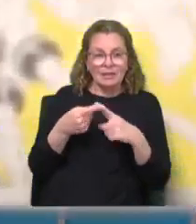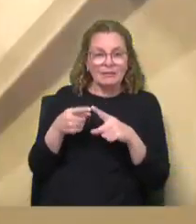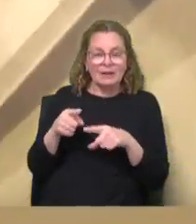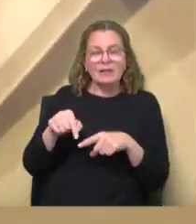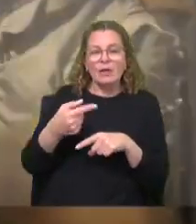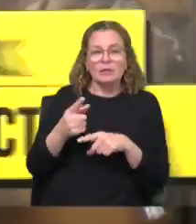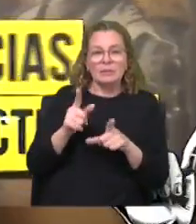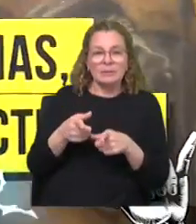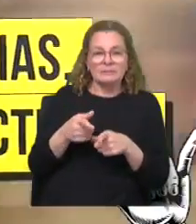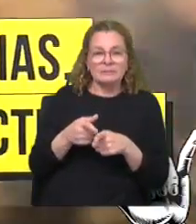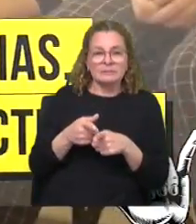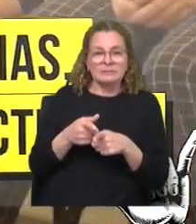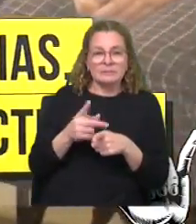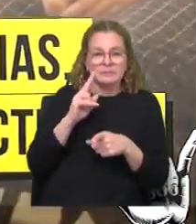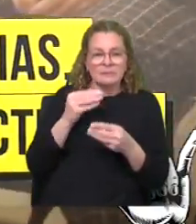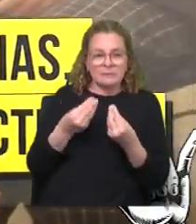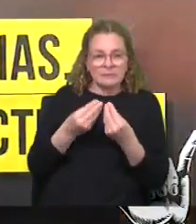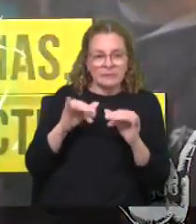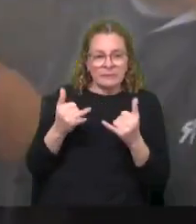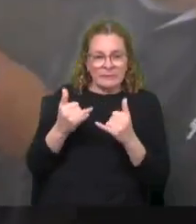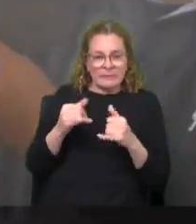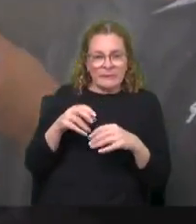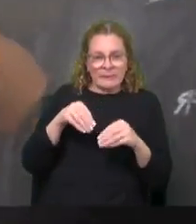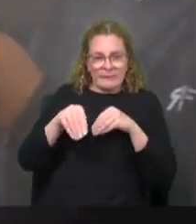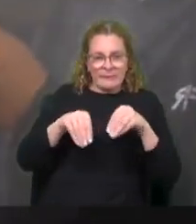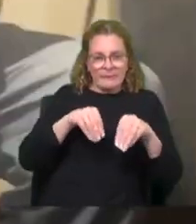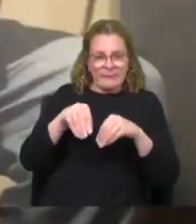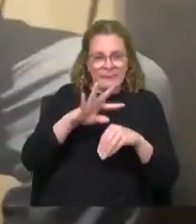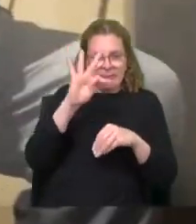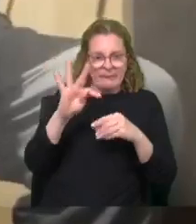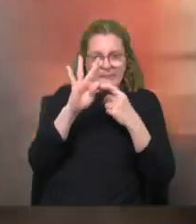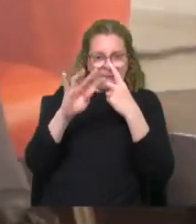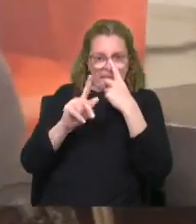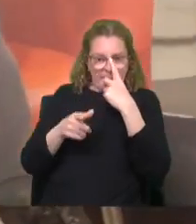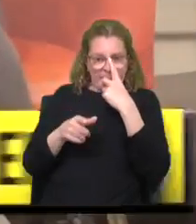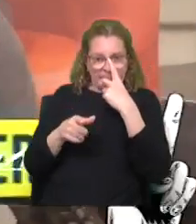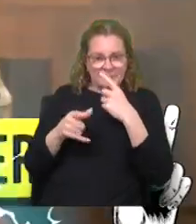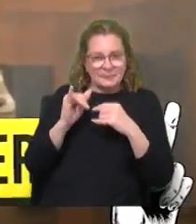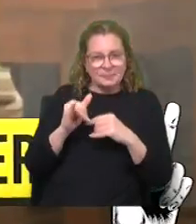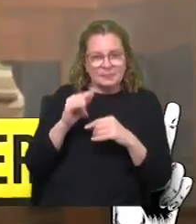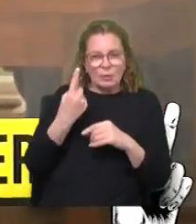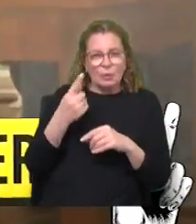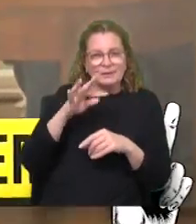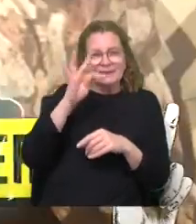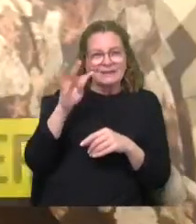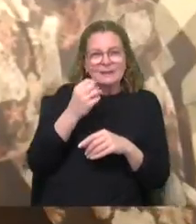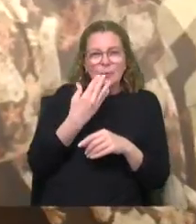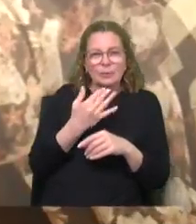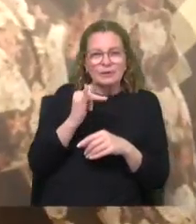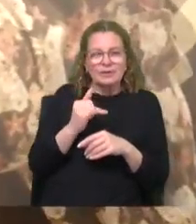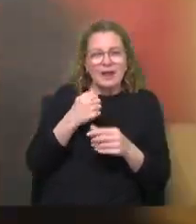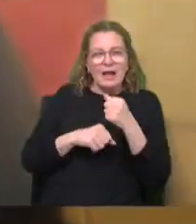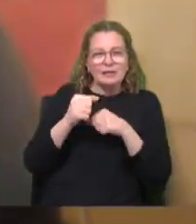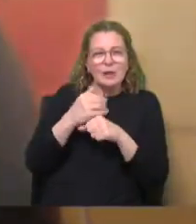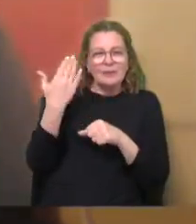disciplinas que están dentro del festival. Y van a haber más juegos de mesa porque va a haber talleres de diseño de juegos de mesa. Sí, hay un taller que está bueno. Ya el año pasado